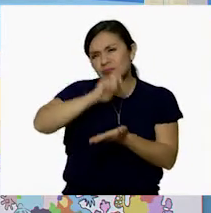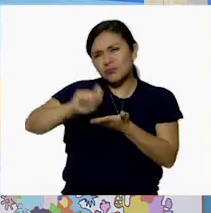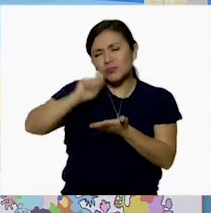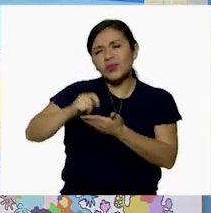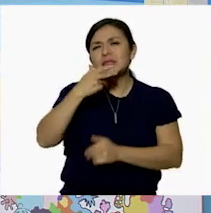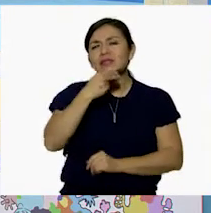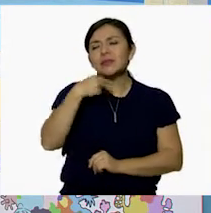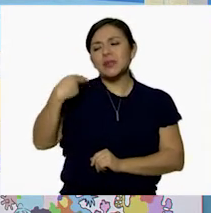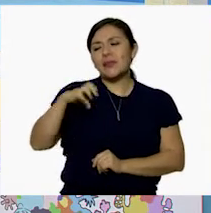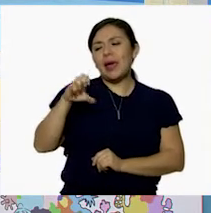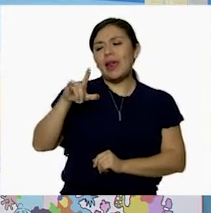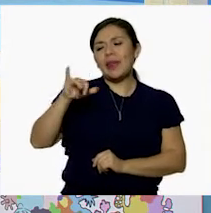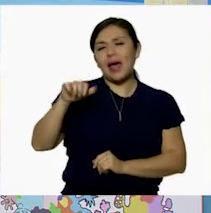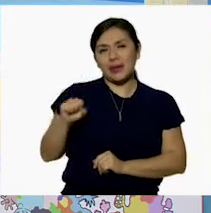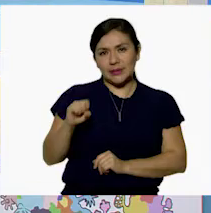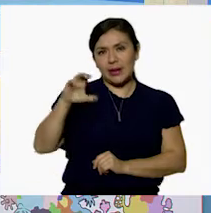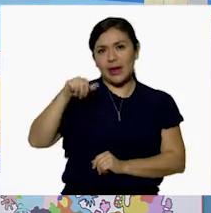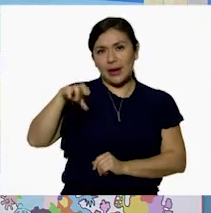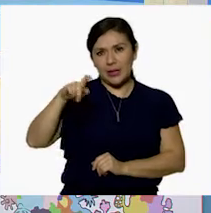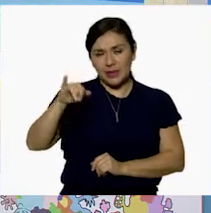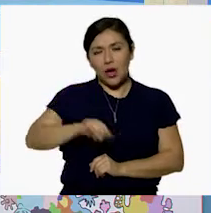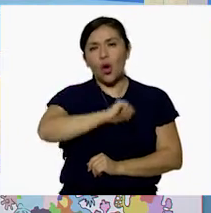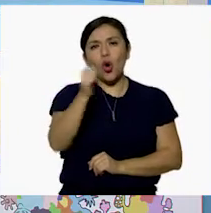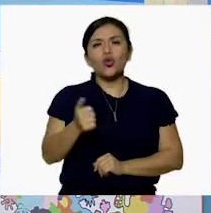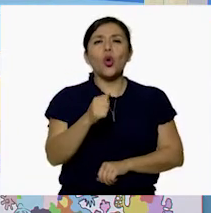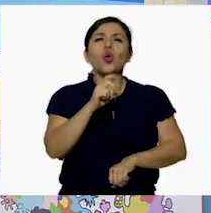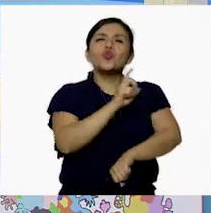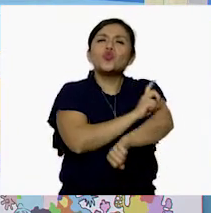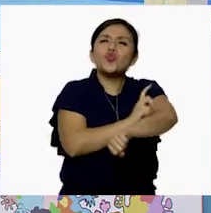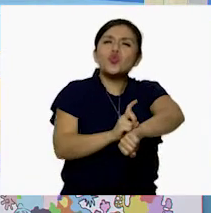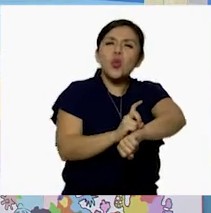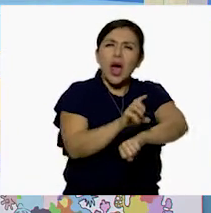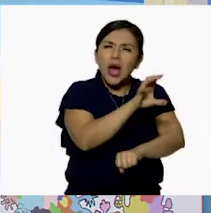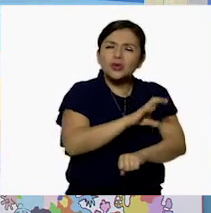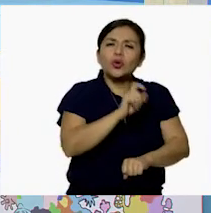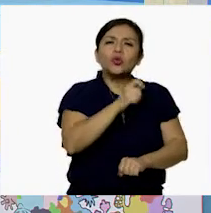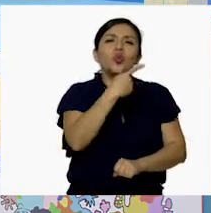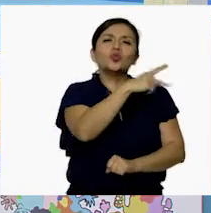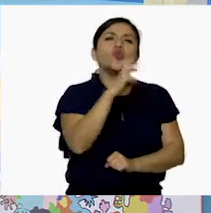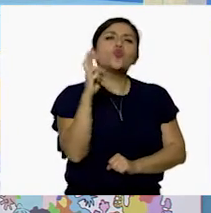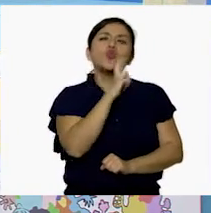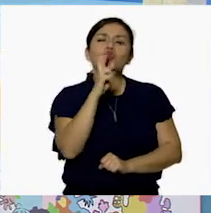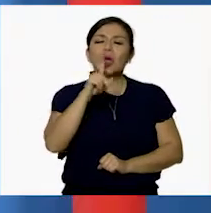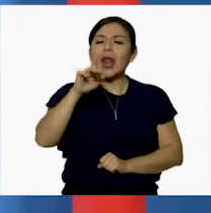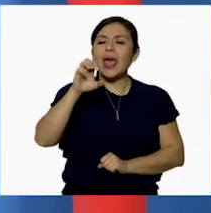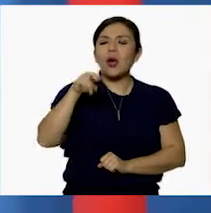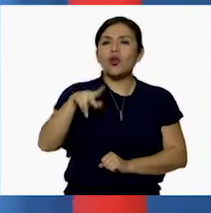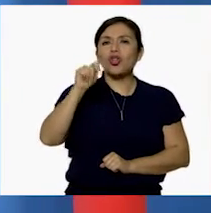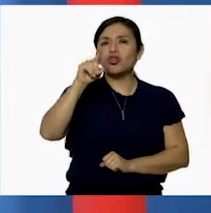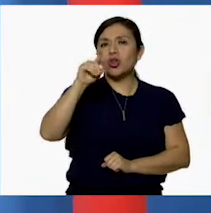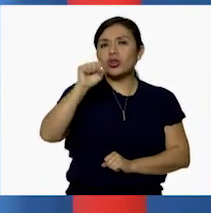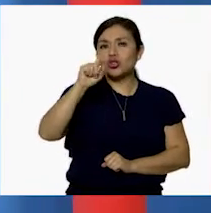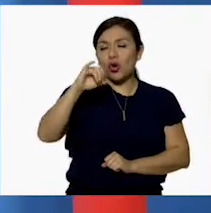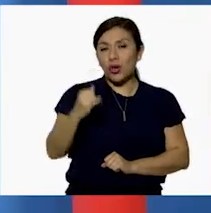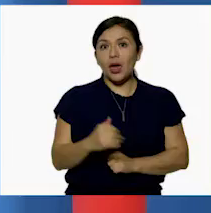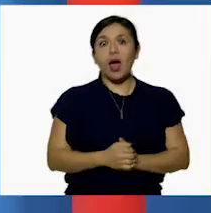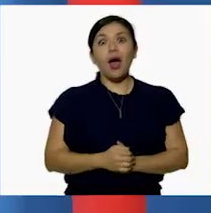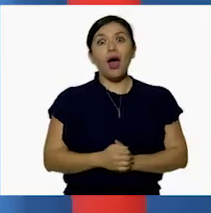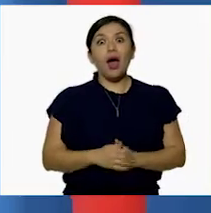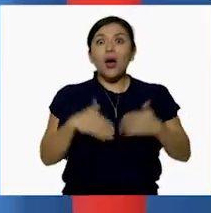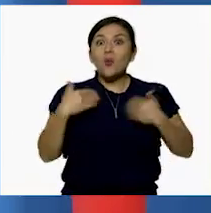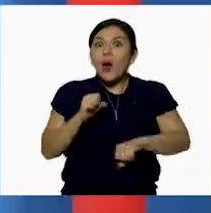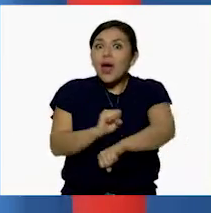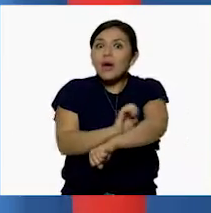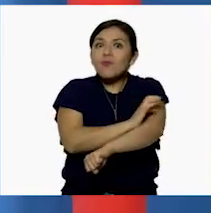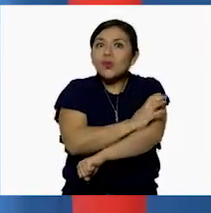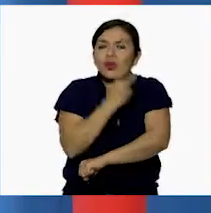Elías Canetti, y el cuento Los melocotones, del escritor ruso León Tolstoy. Gaby, qué emoción. Y